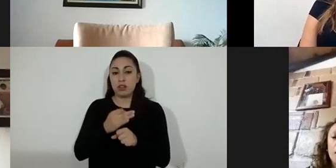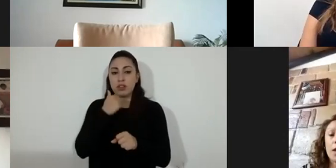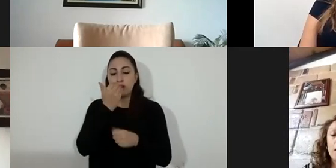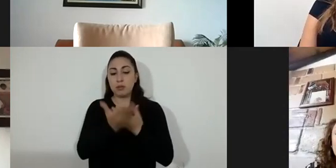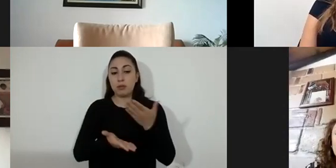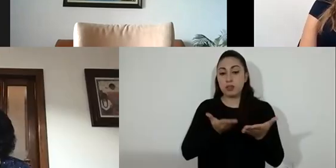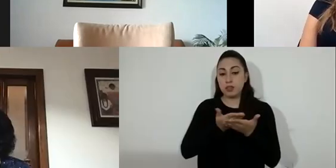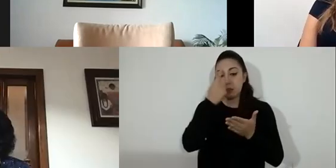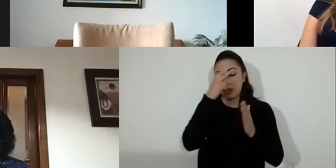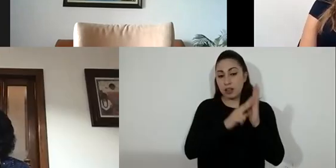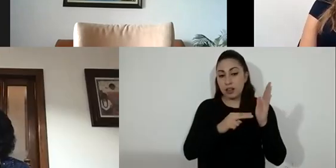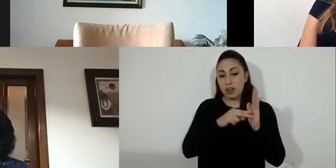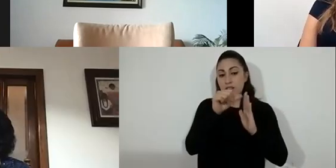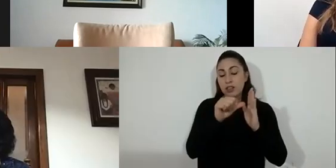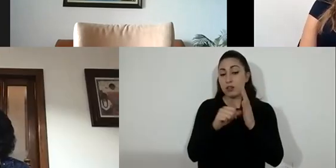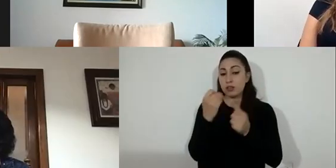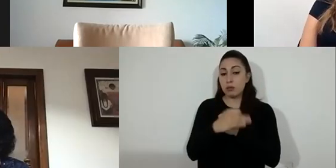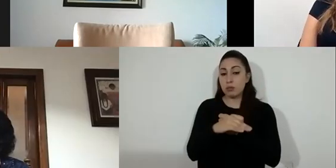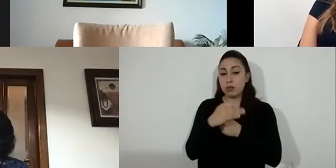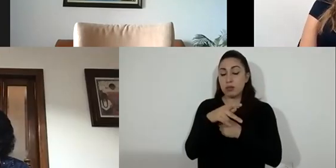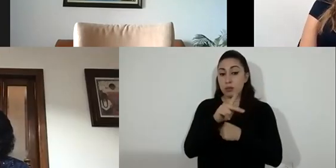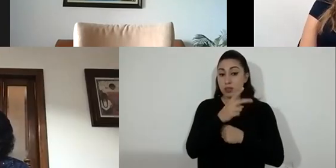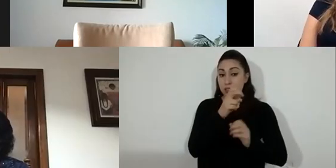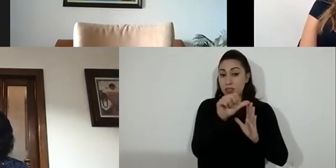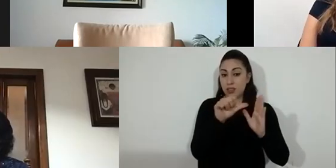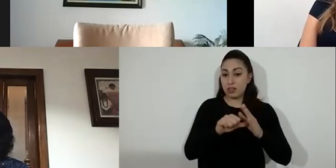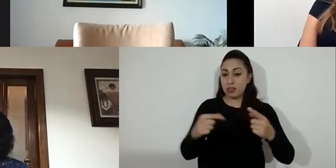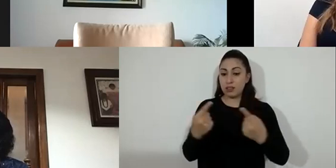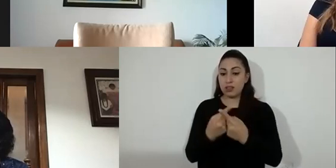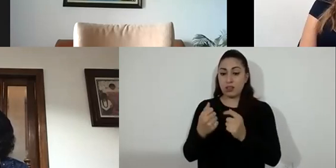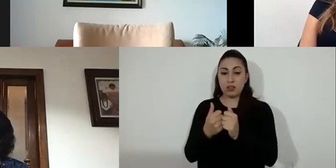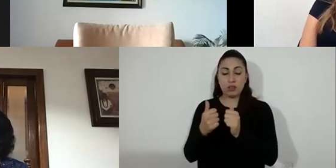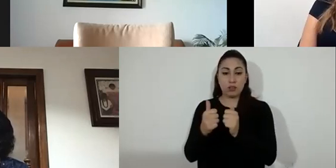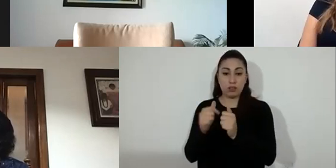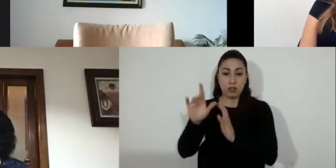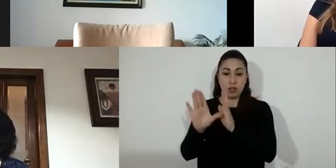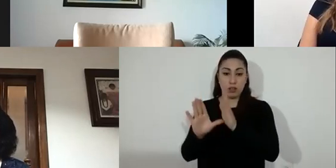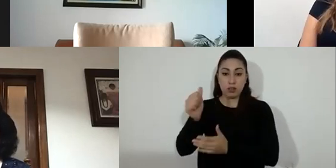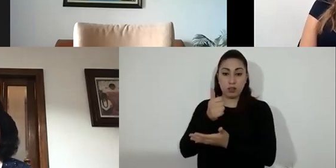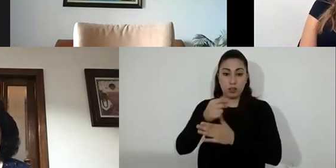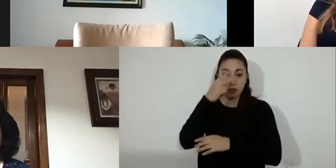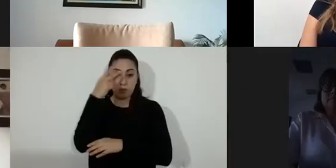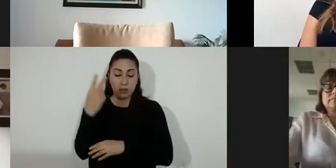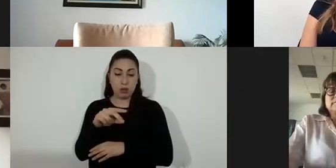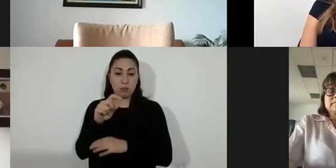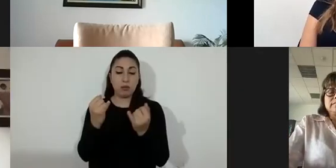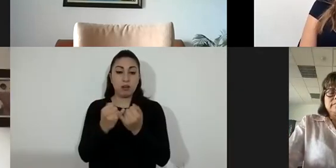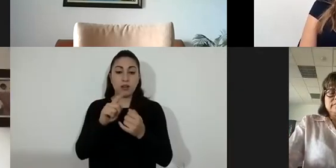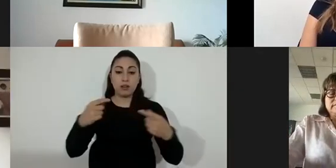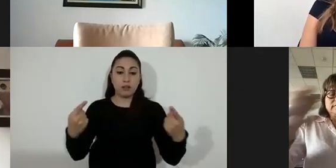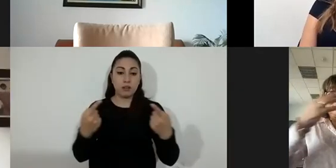transitorios que van en contra de la propia Constitución de la ciudad. y que va en contra del